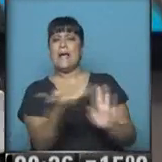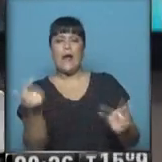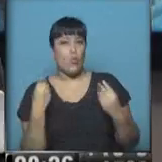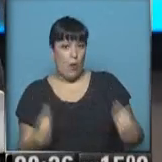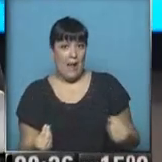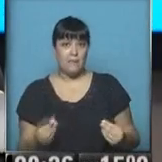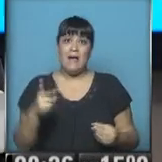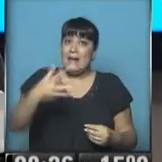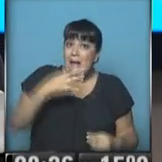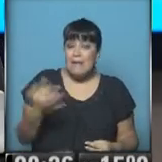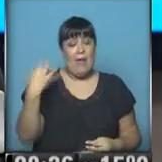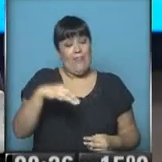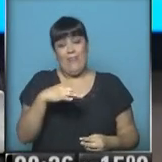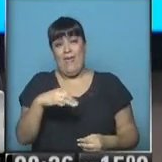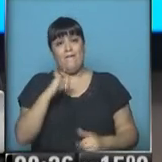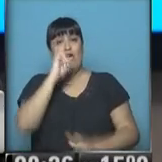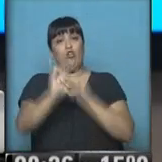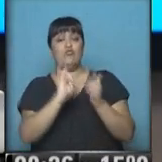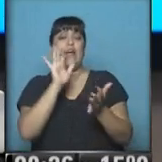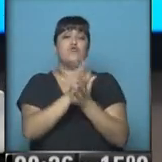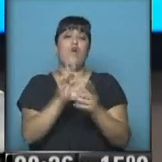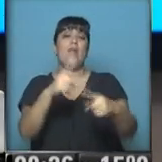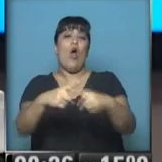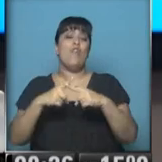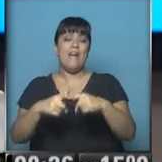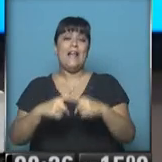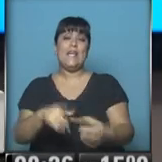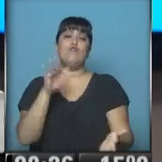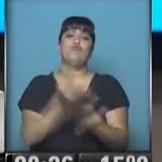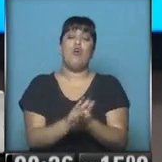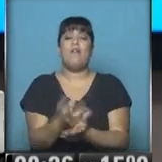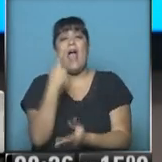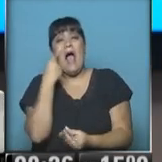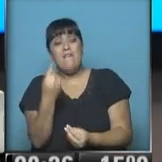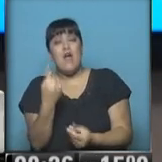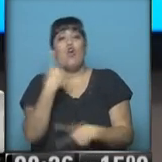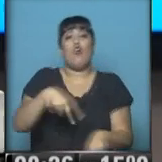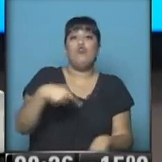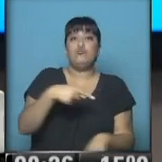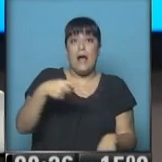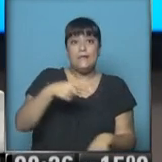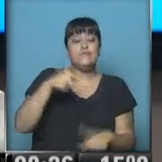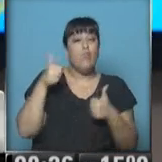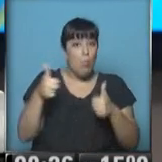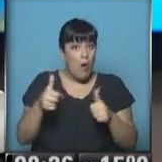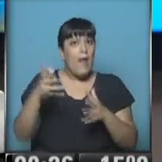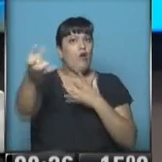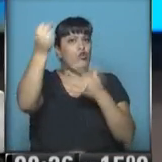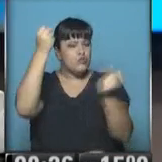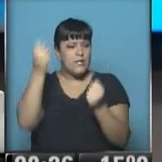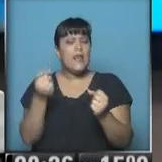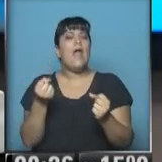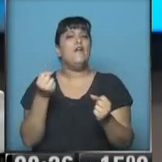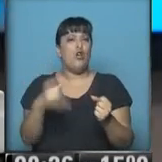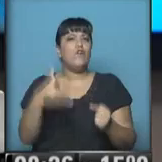en vez de estar hablando o debatiendo sobre cómo profundizamos los los aciertos y có ellos